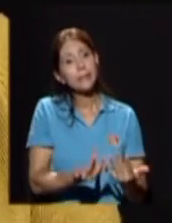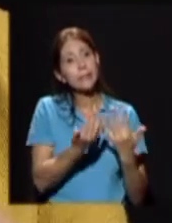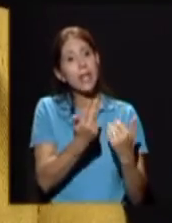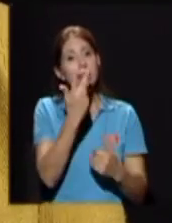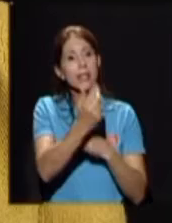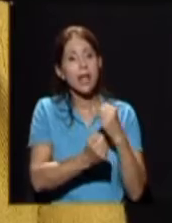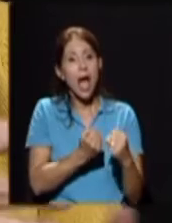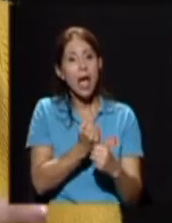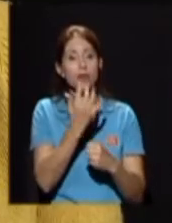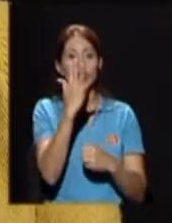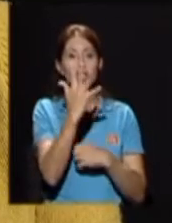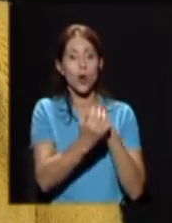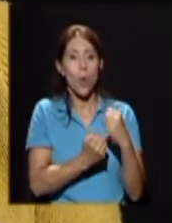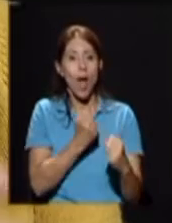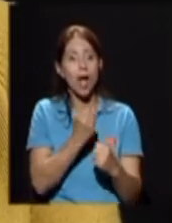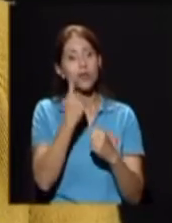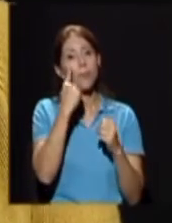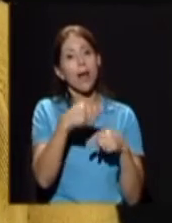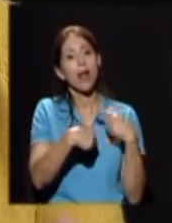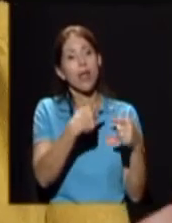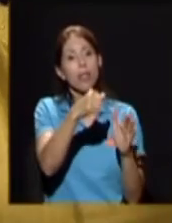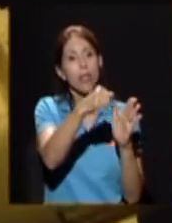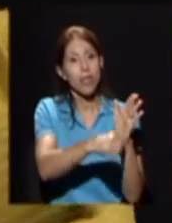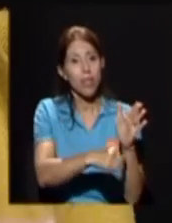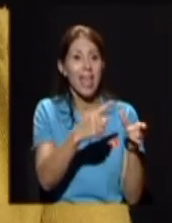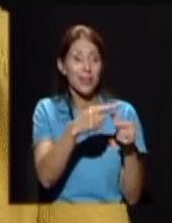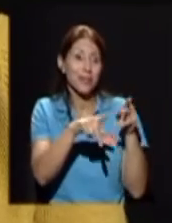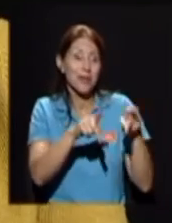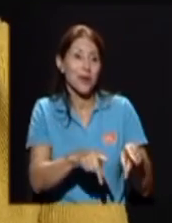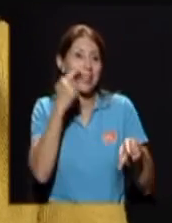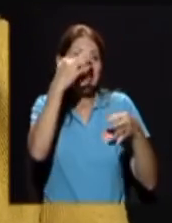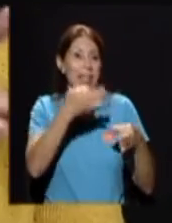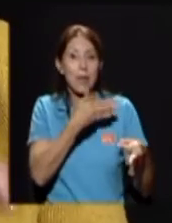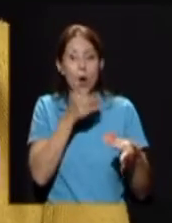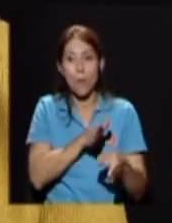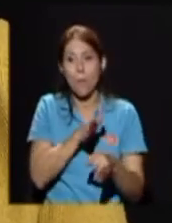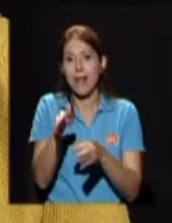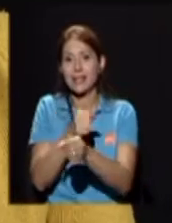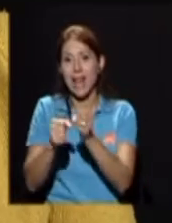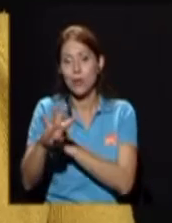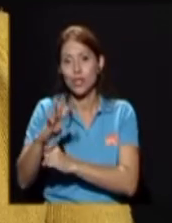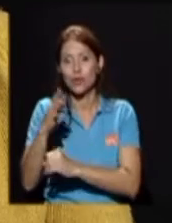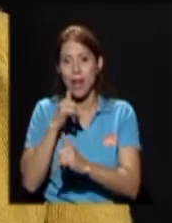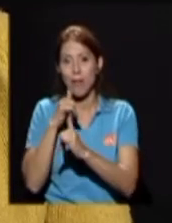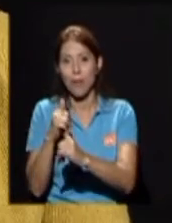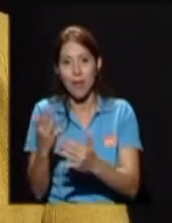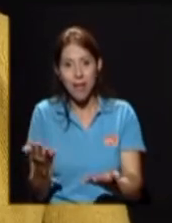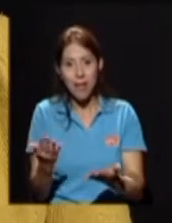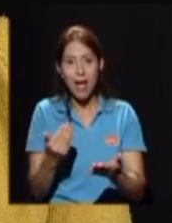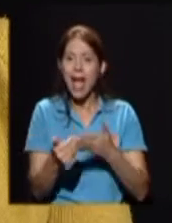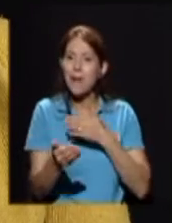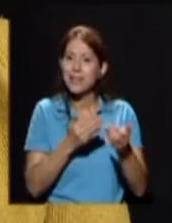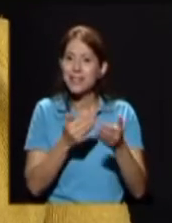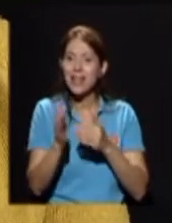años, realmente paga irse por la vía de la sala constitucional. A pesar de todas